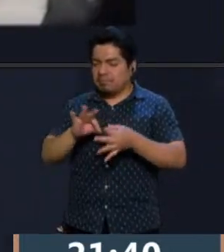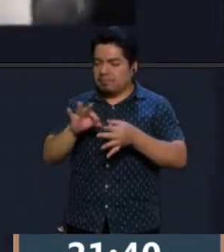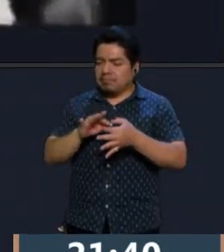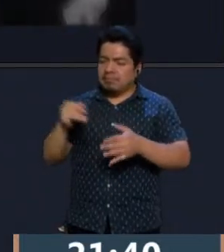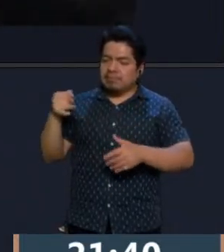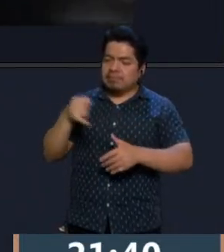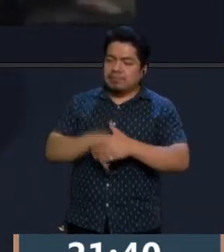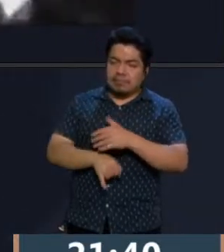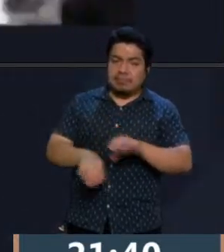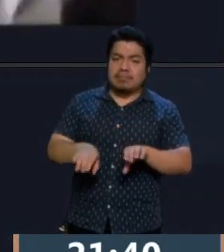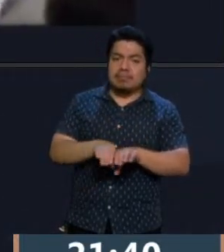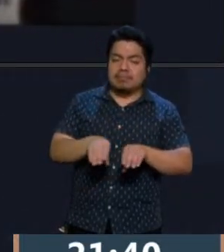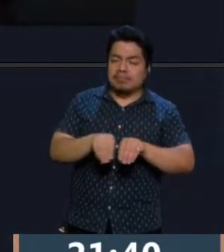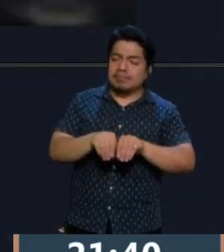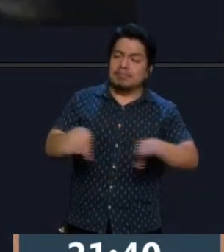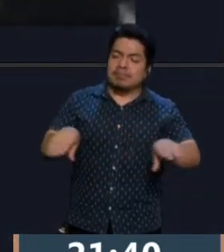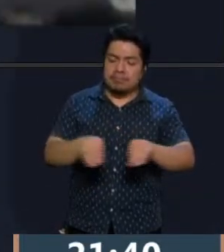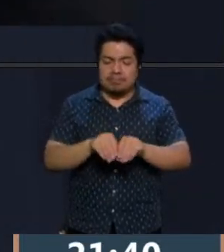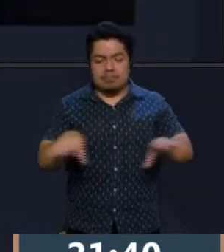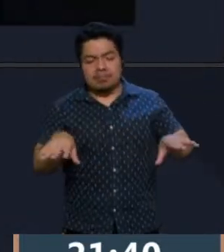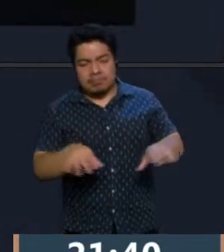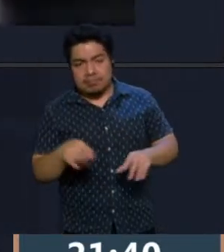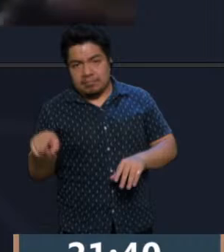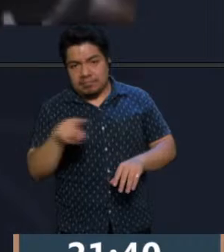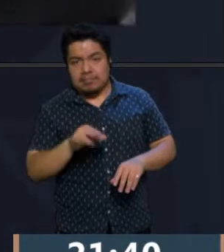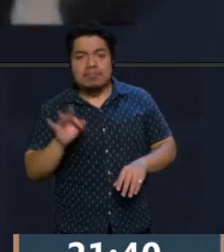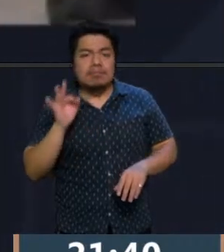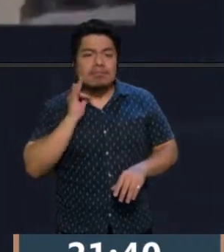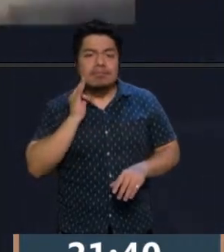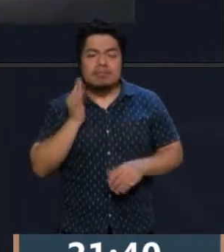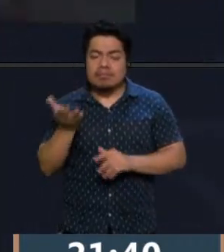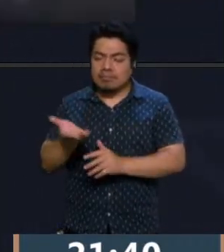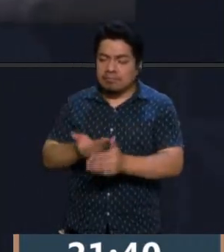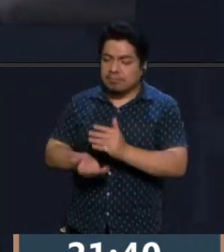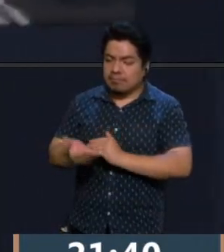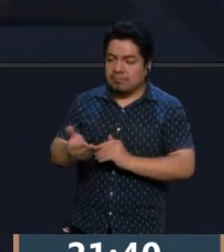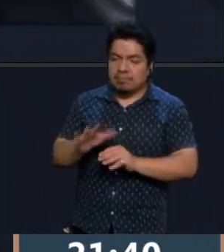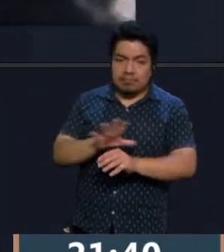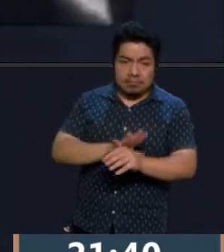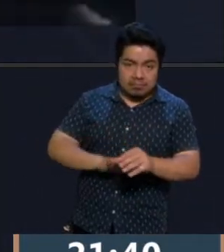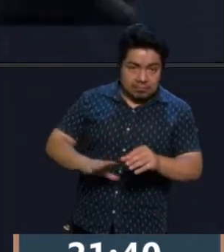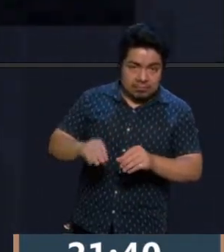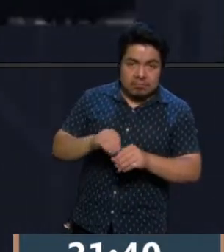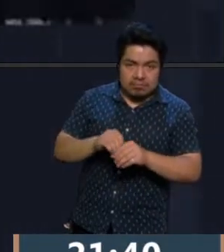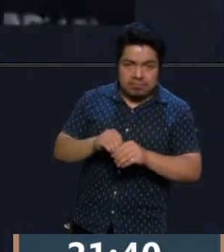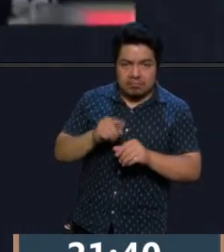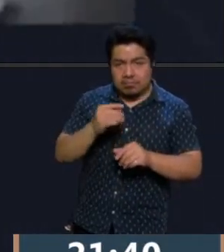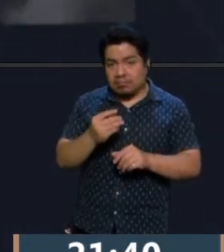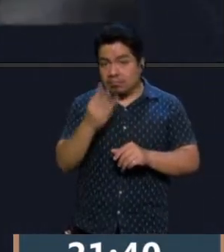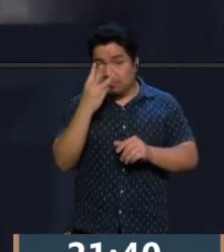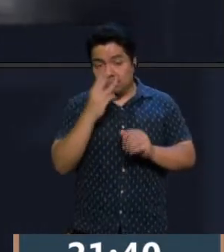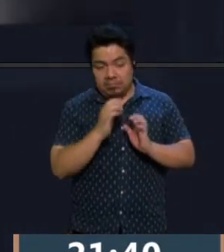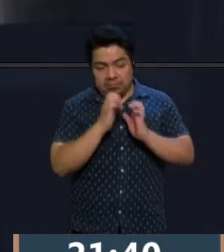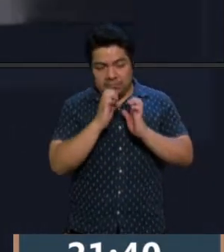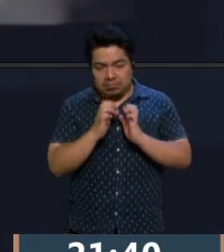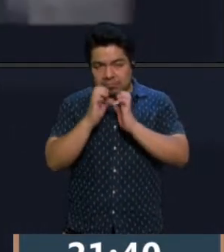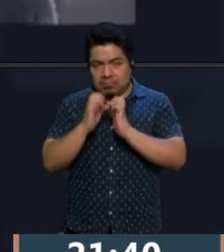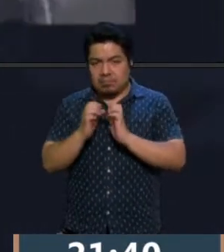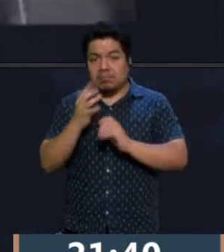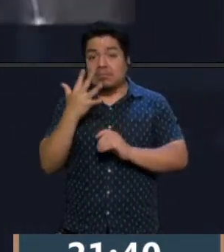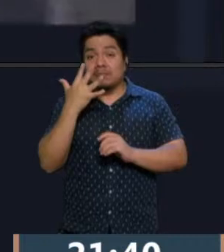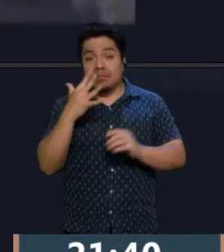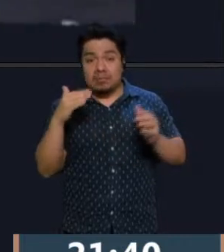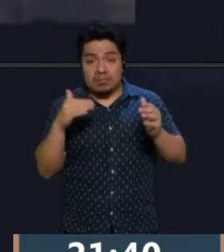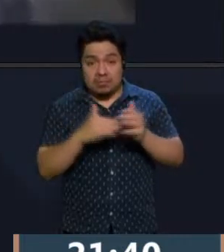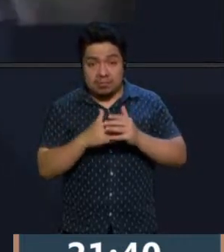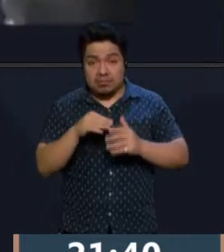sido parte de los elementos que hemos aportado a la Fiscalía. Encontramos que en total en estos tres inmuebles se construyeron 5,000